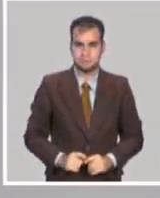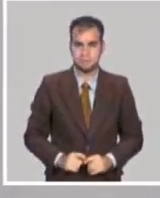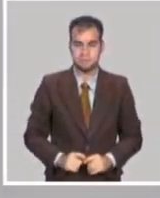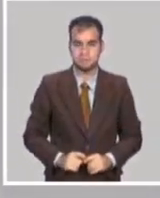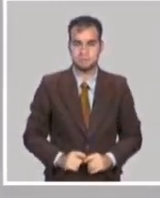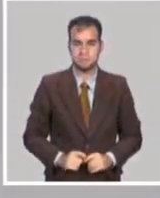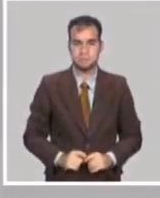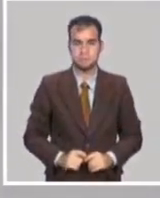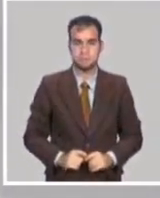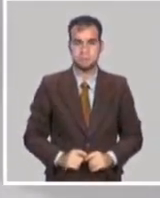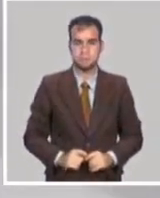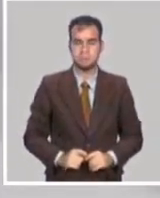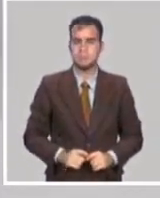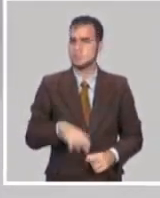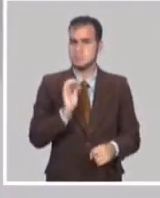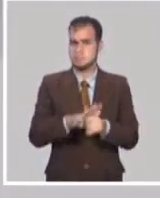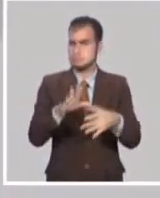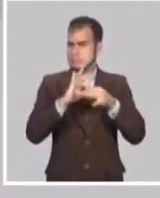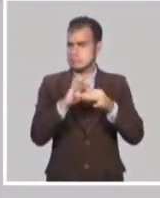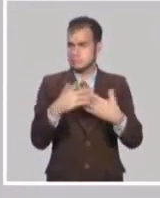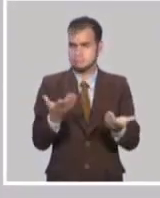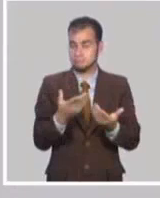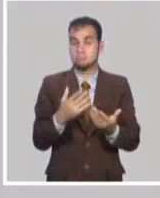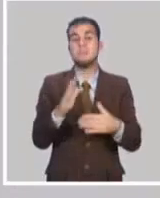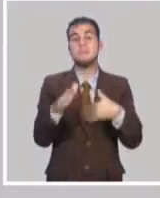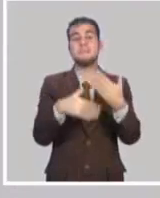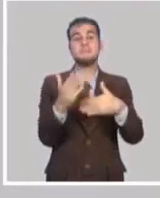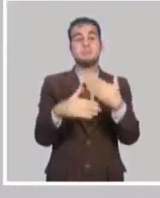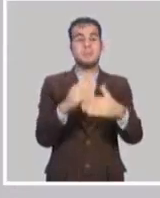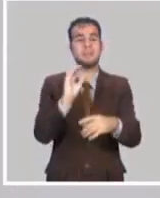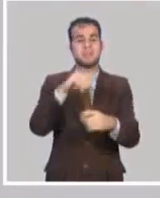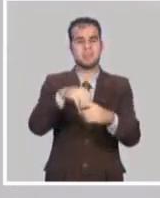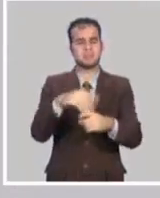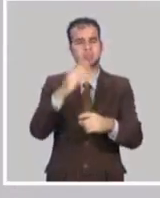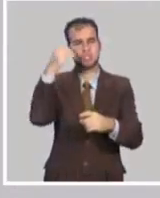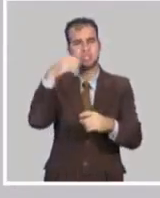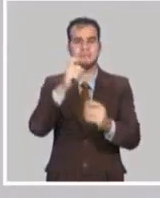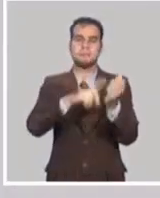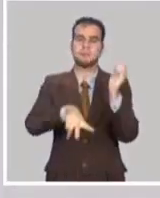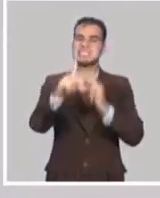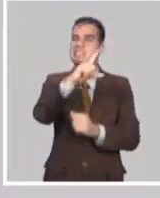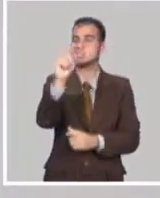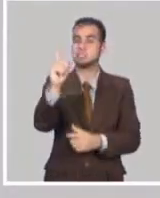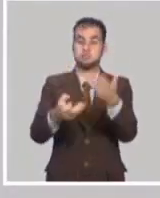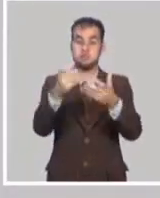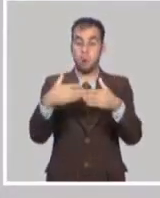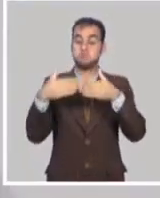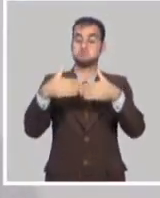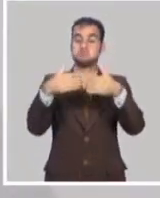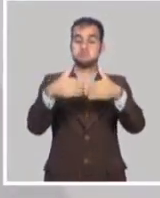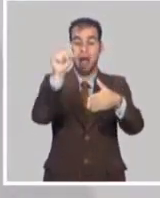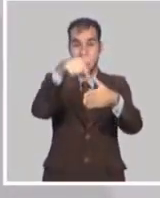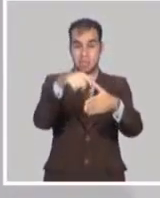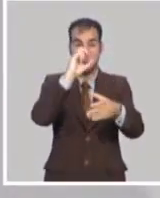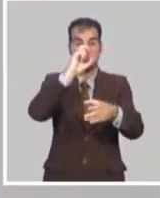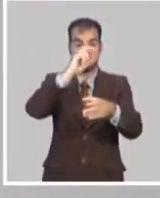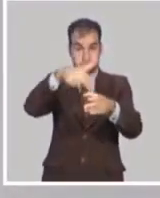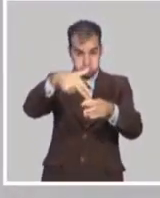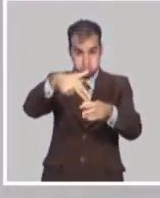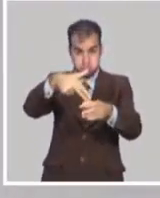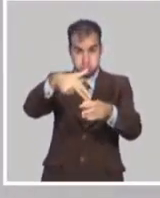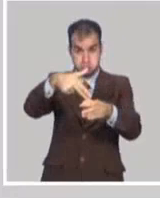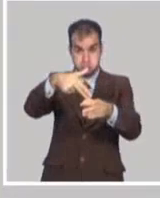situación por problemas operacionales que tuvimos en el puerto de cienfuegos uno de los buques que llevaba el combustible que lleva en